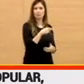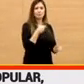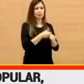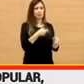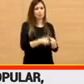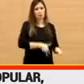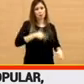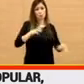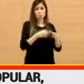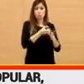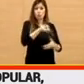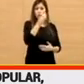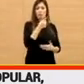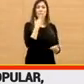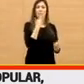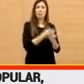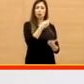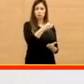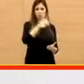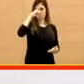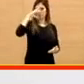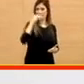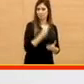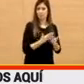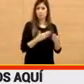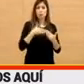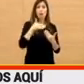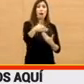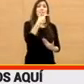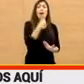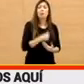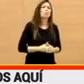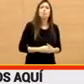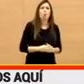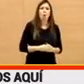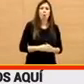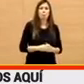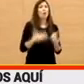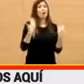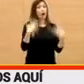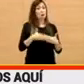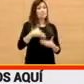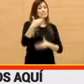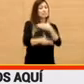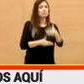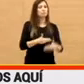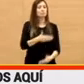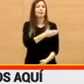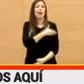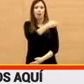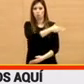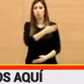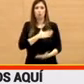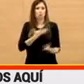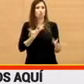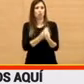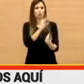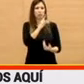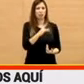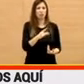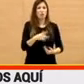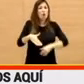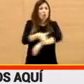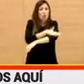que sea audaz, que no va a ser fácil, pero que ahí le vamos a encontrar y nos va a encontrar a nosotros porque no queremos un gobierno del